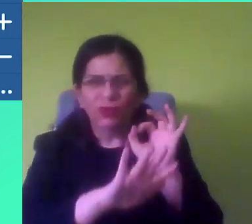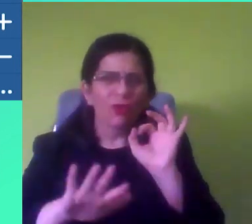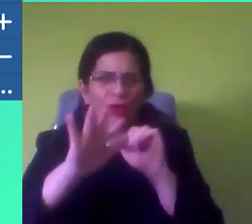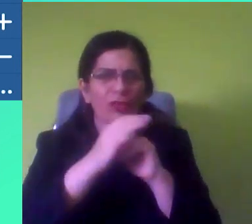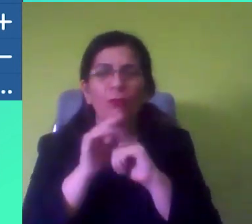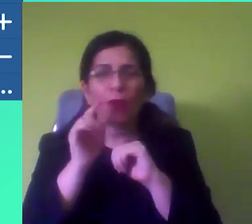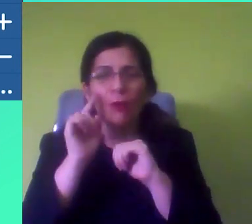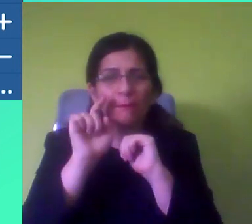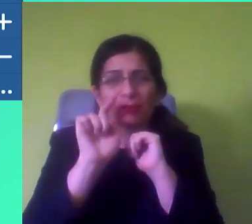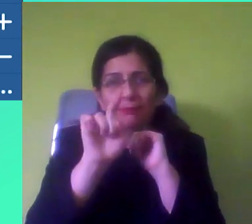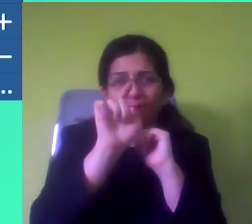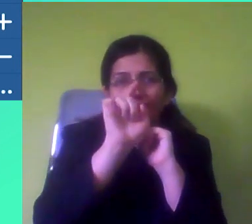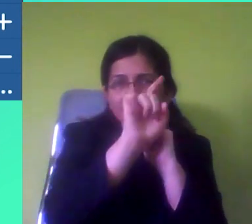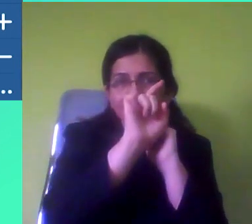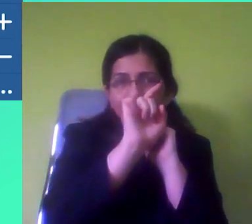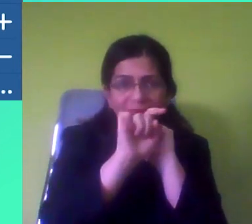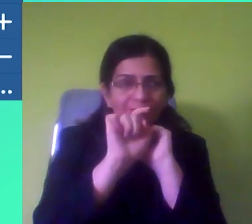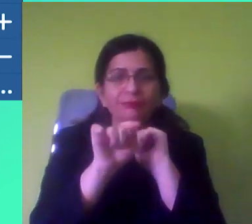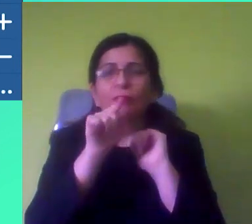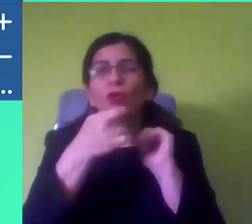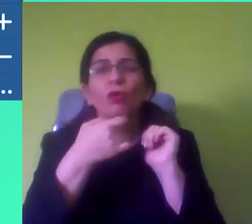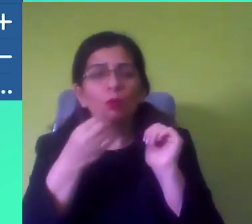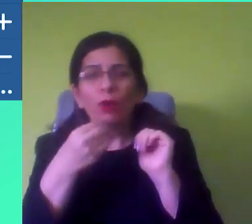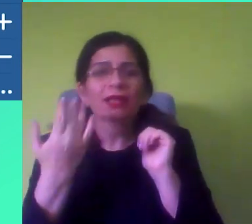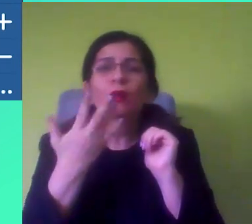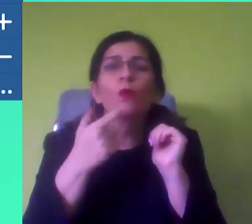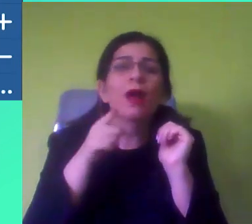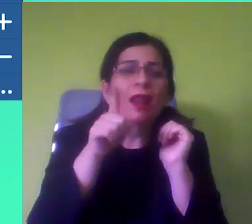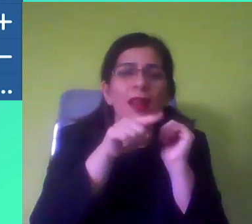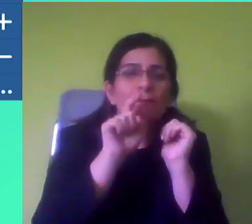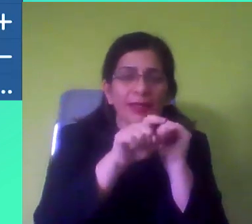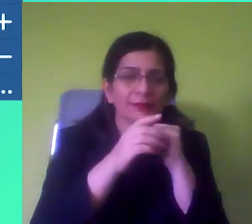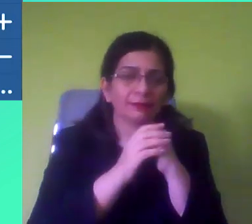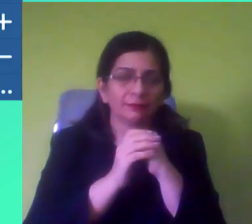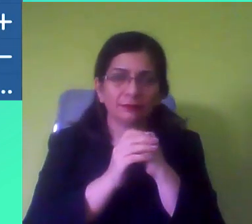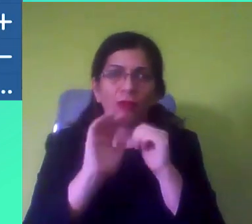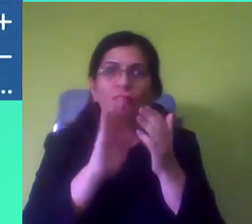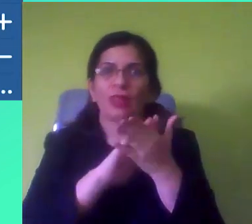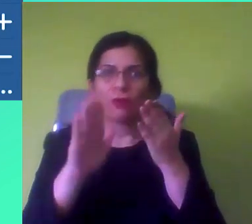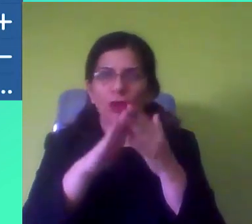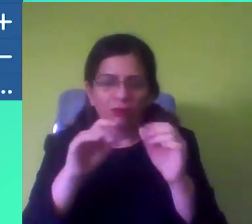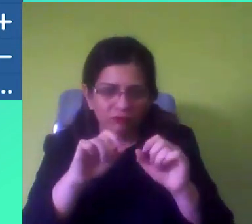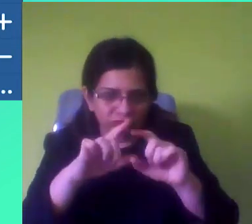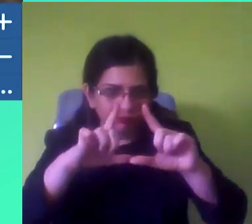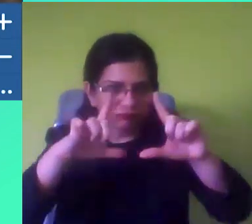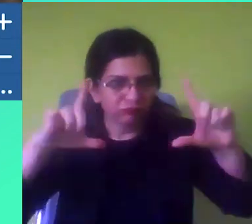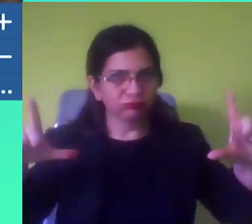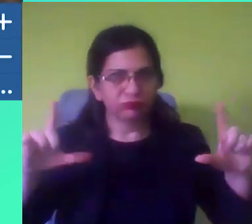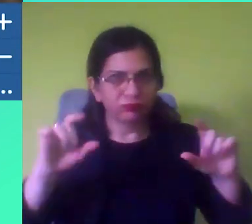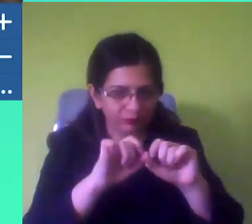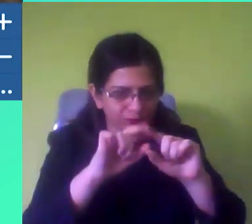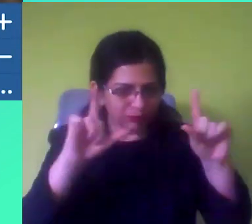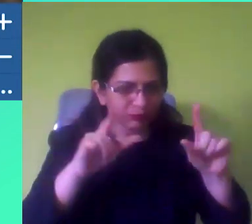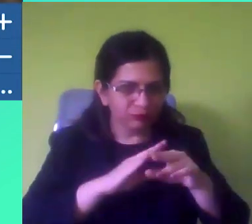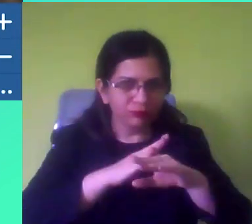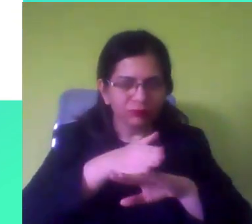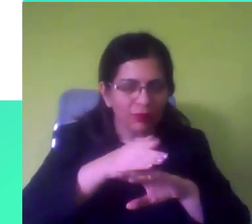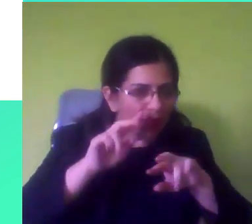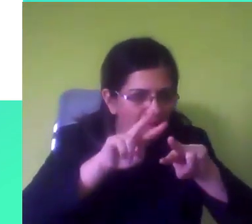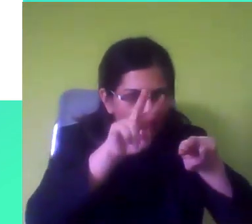hacen clic en cualquiera de los glaciares, se va a abrir una nueva